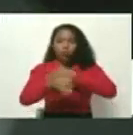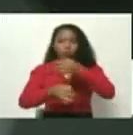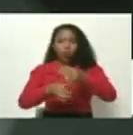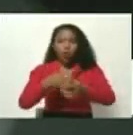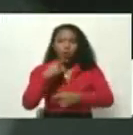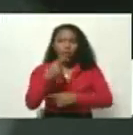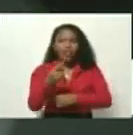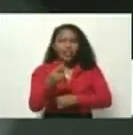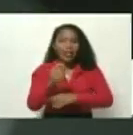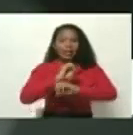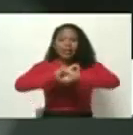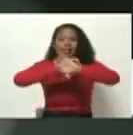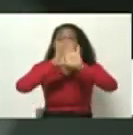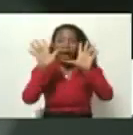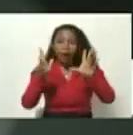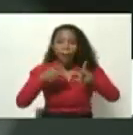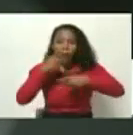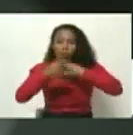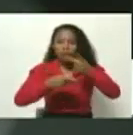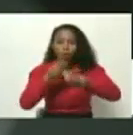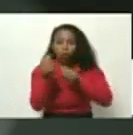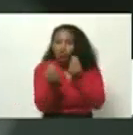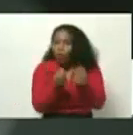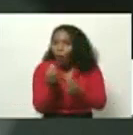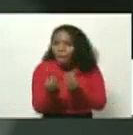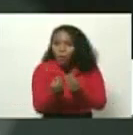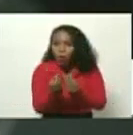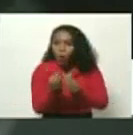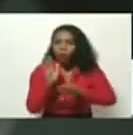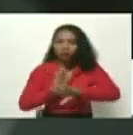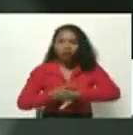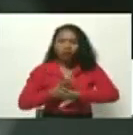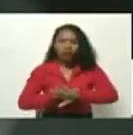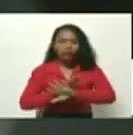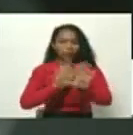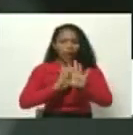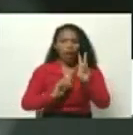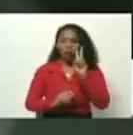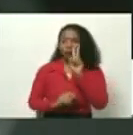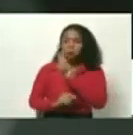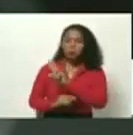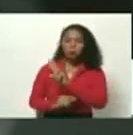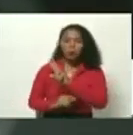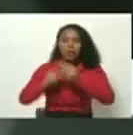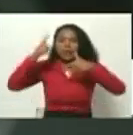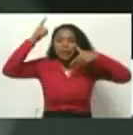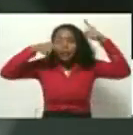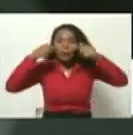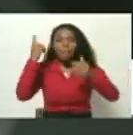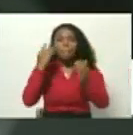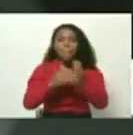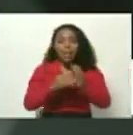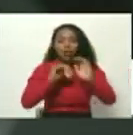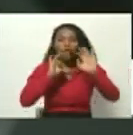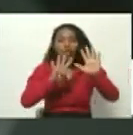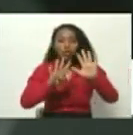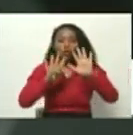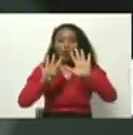nos indica la coherencia política, ¿verdad?, sobre un propósito que ya vimos, que Chávez en